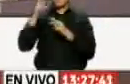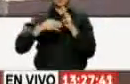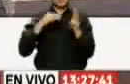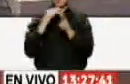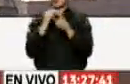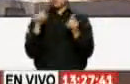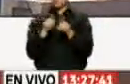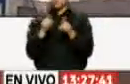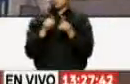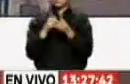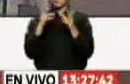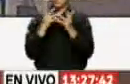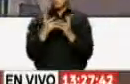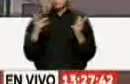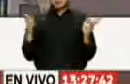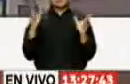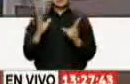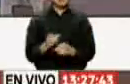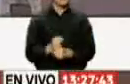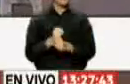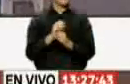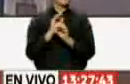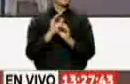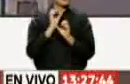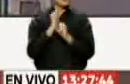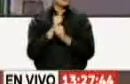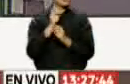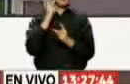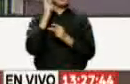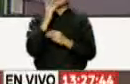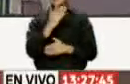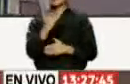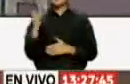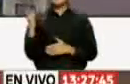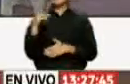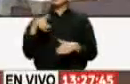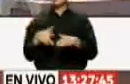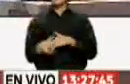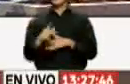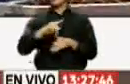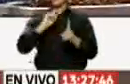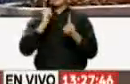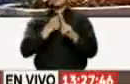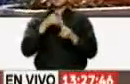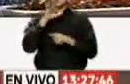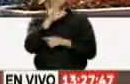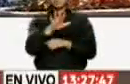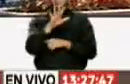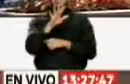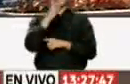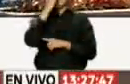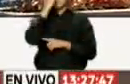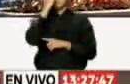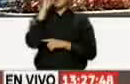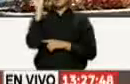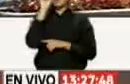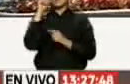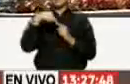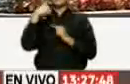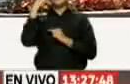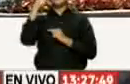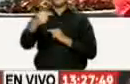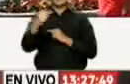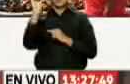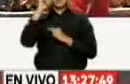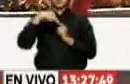mundo. Son completamente seguros y en este sitio se han inaugurado primeramente 5. Conocemos que en octubre, en este